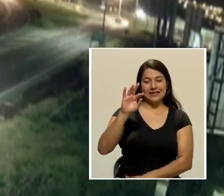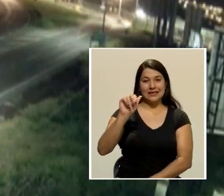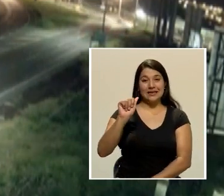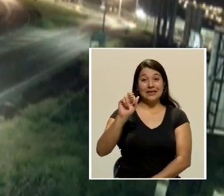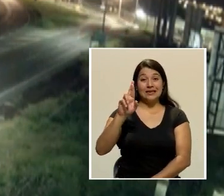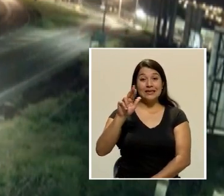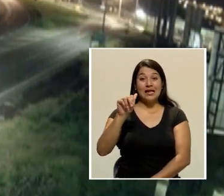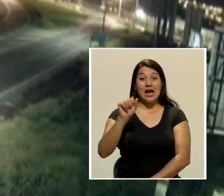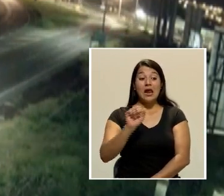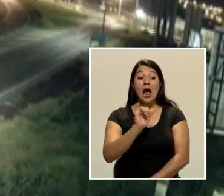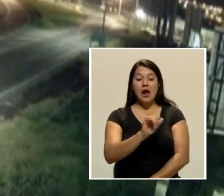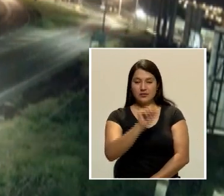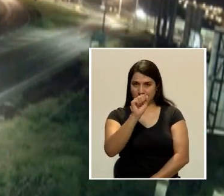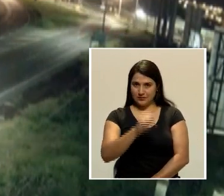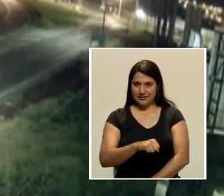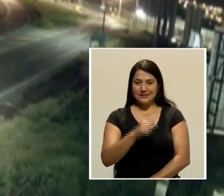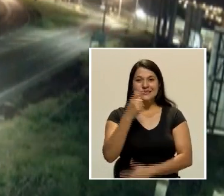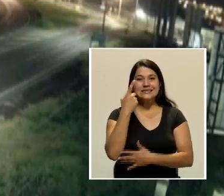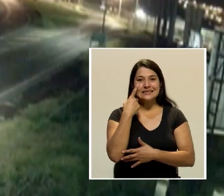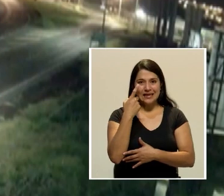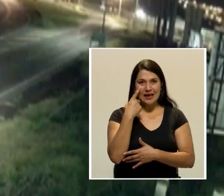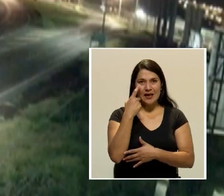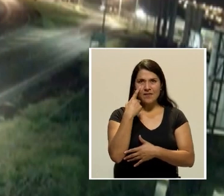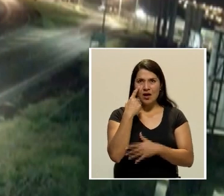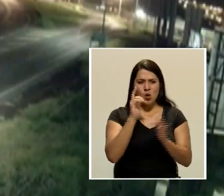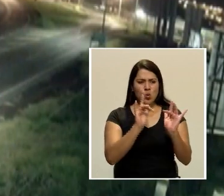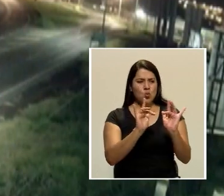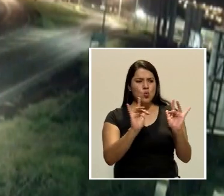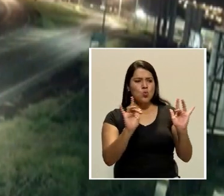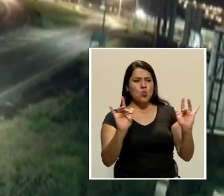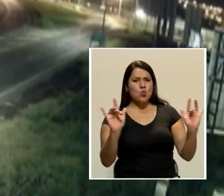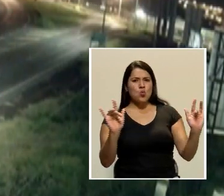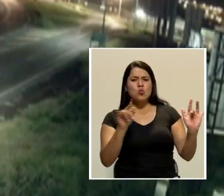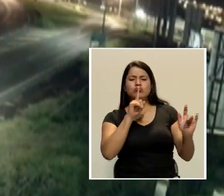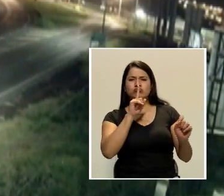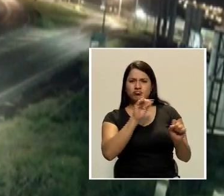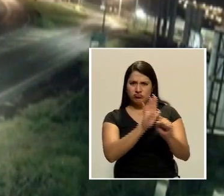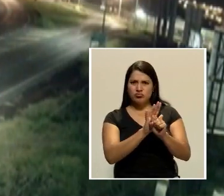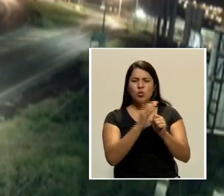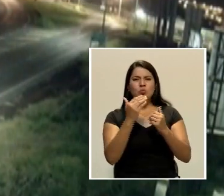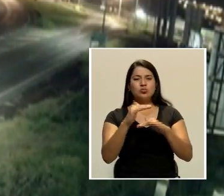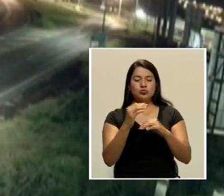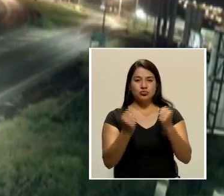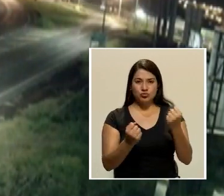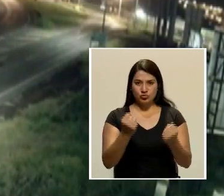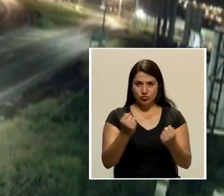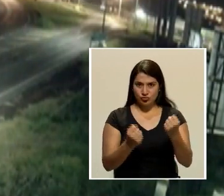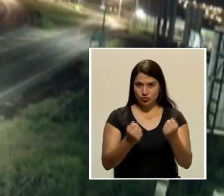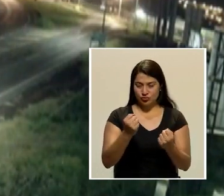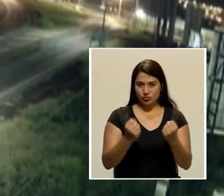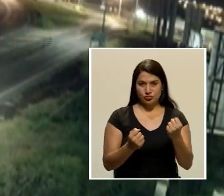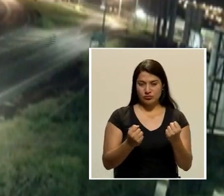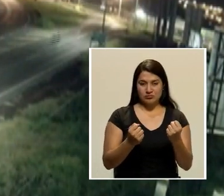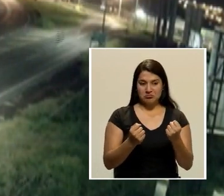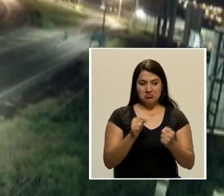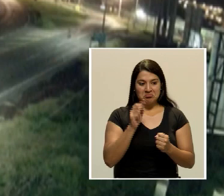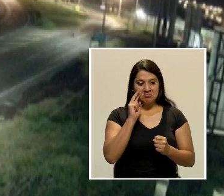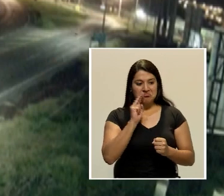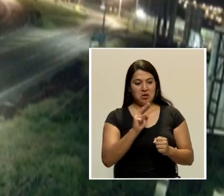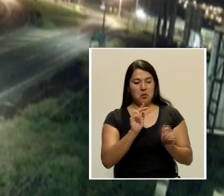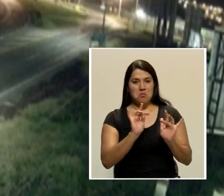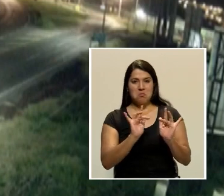circulando a las 7 de la noche con 20 minutos por este sector. Nos movemos ahora hacia la Ruta 2